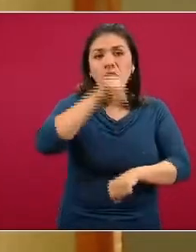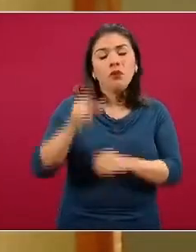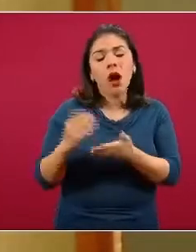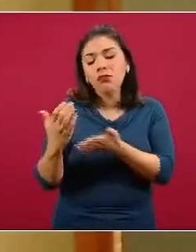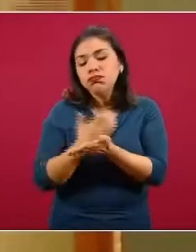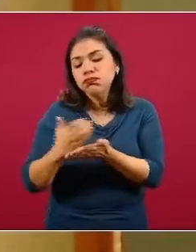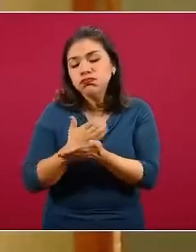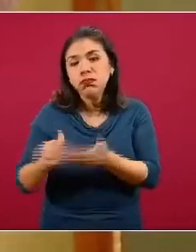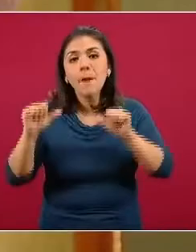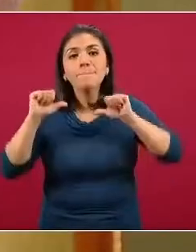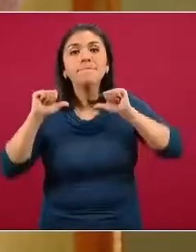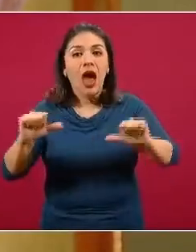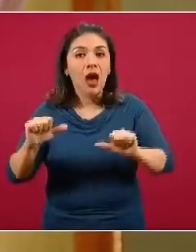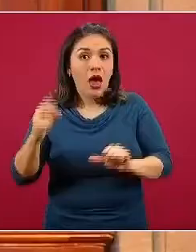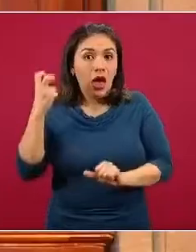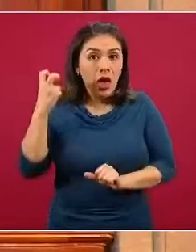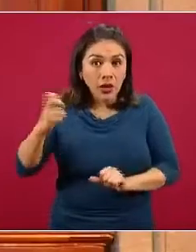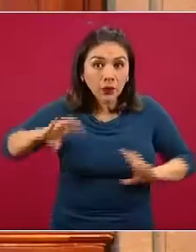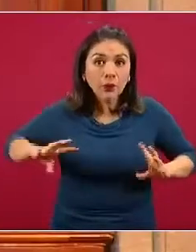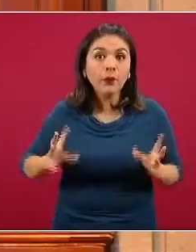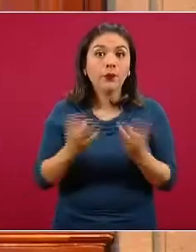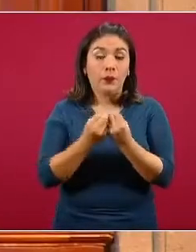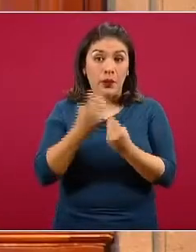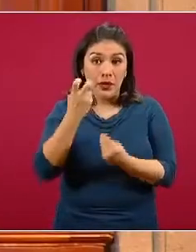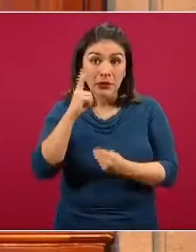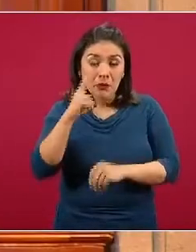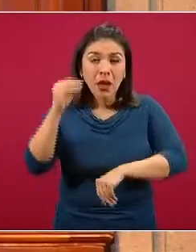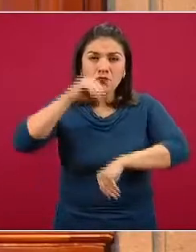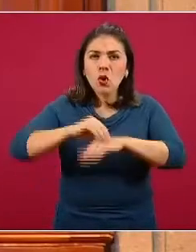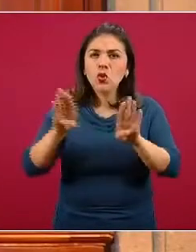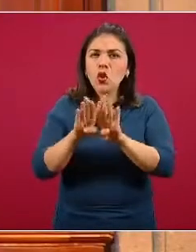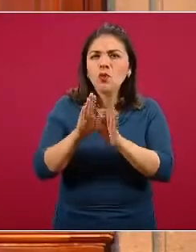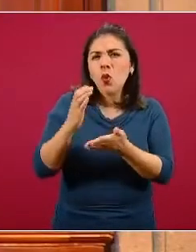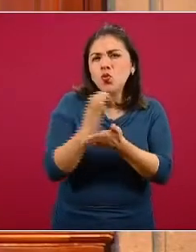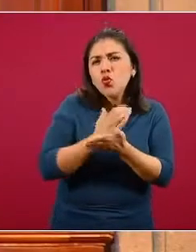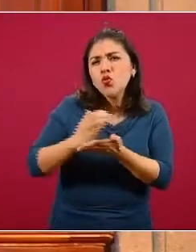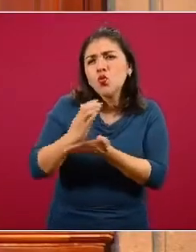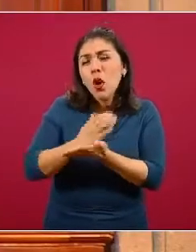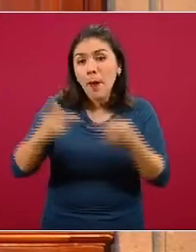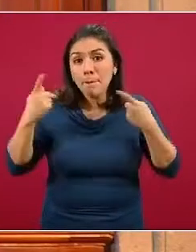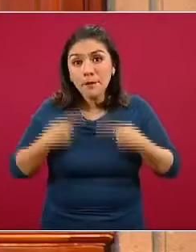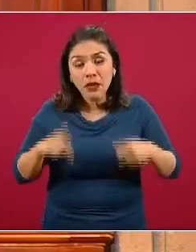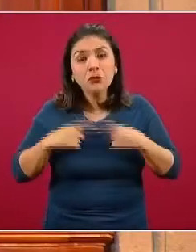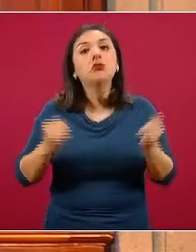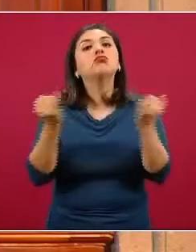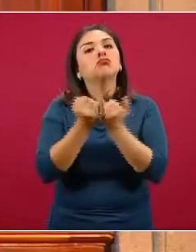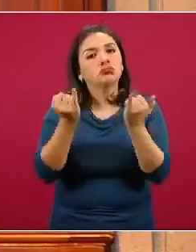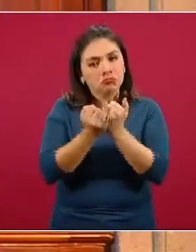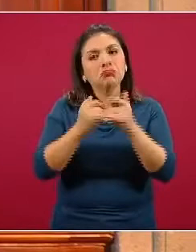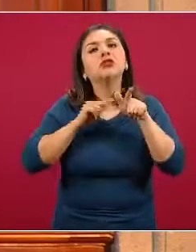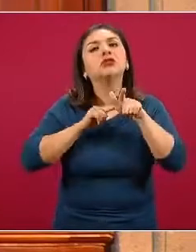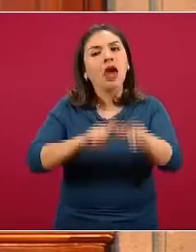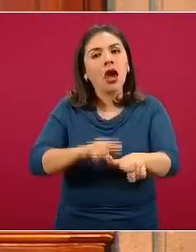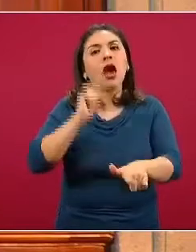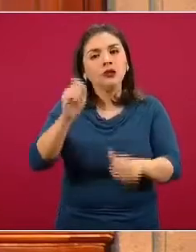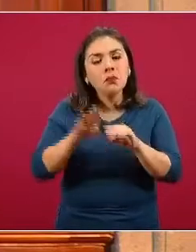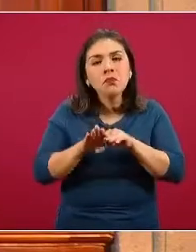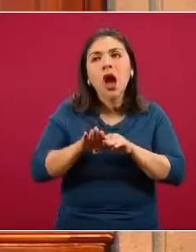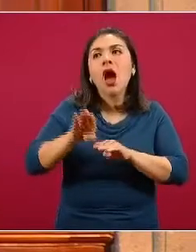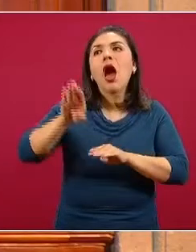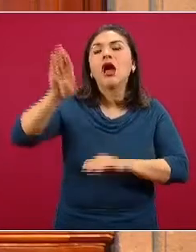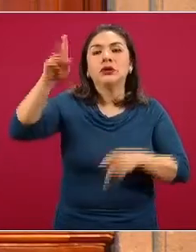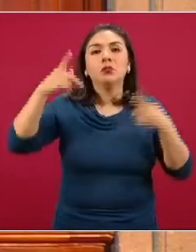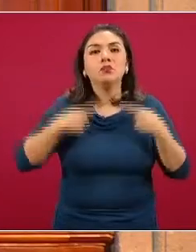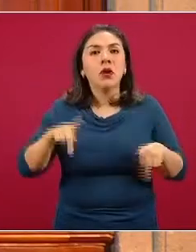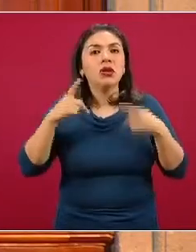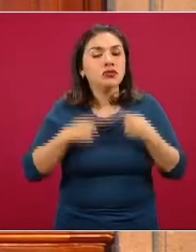de la enfermedad, y vemos que este comportamiento de la recuperación también continúa siendo ascendente, es decir,